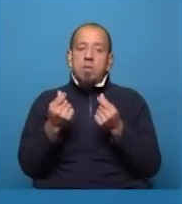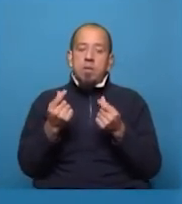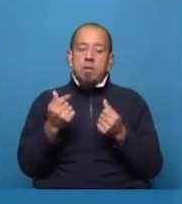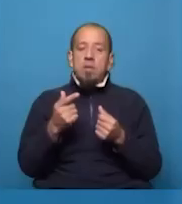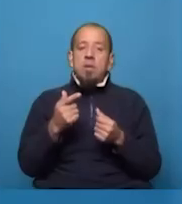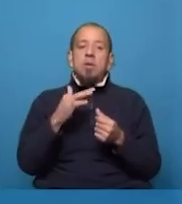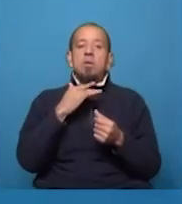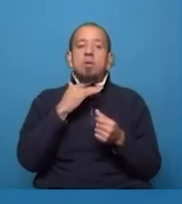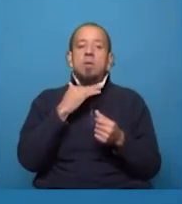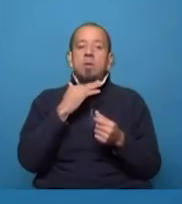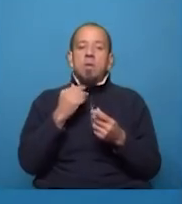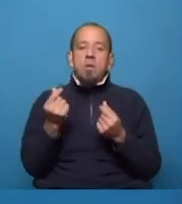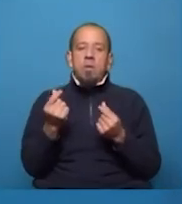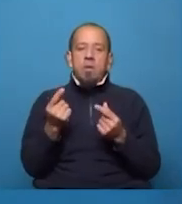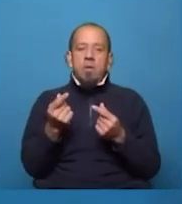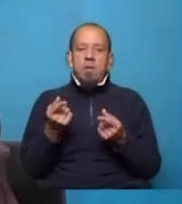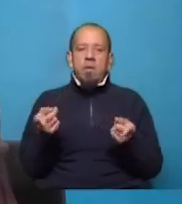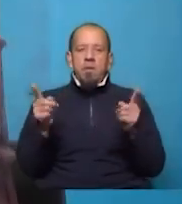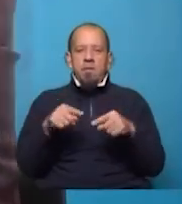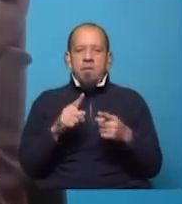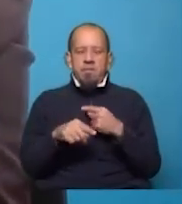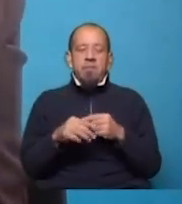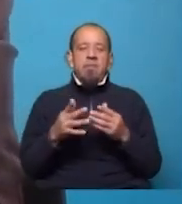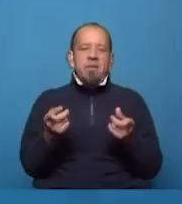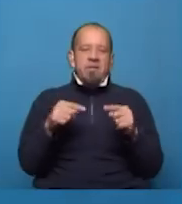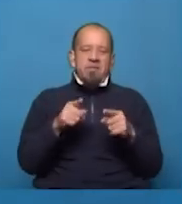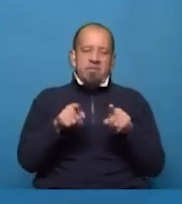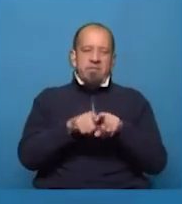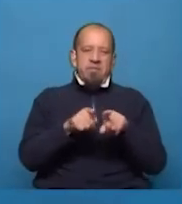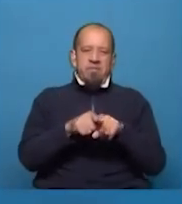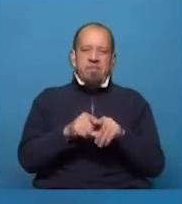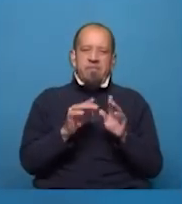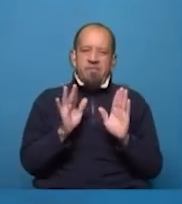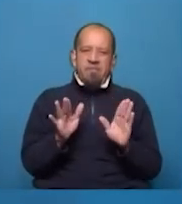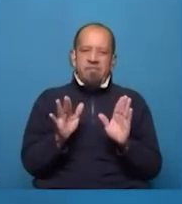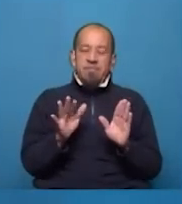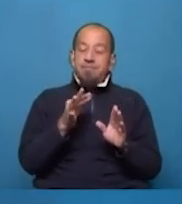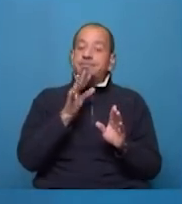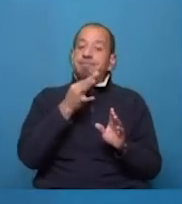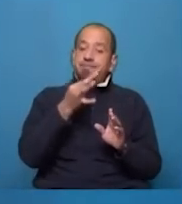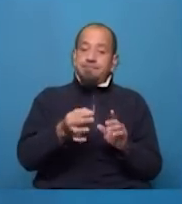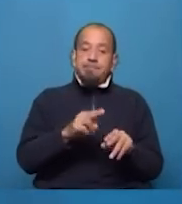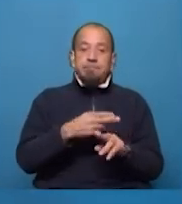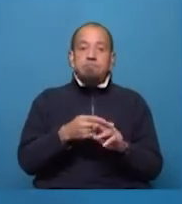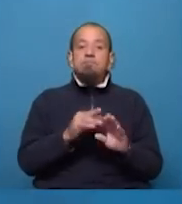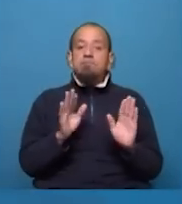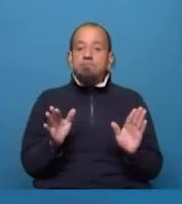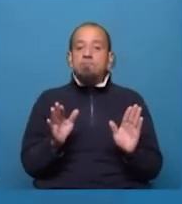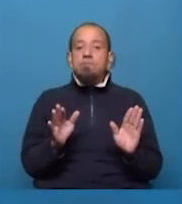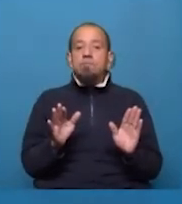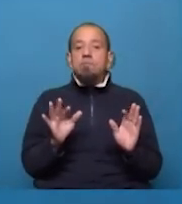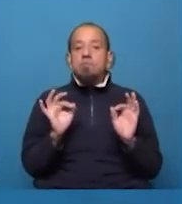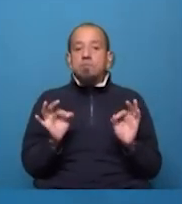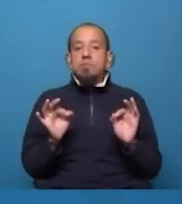es Exacto exacto y vuelvo así no lo descarto está muy